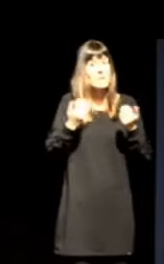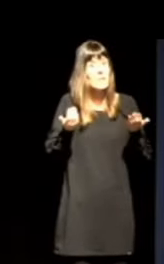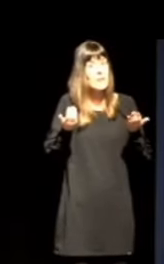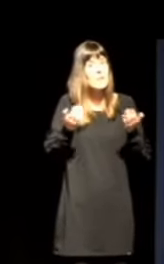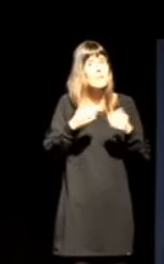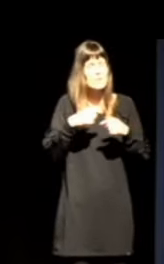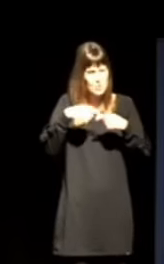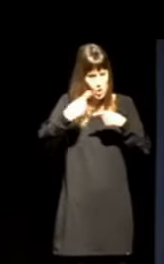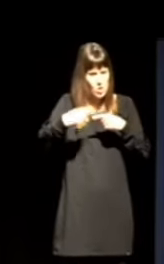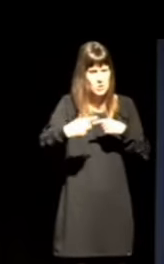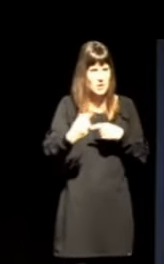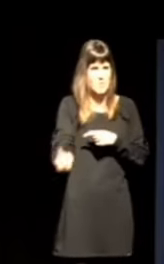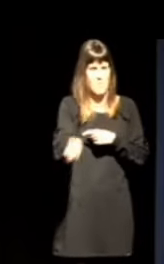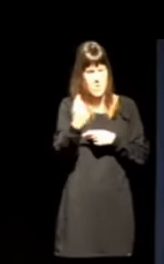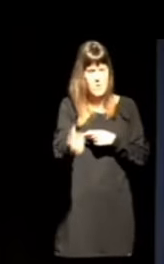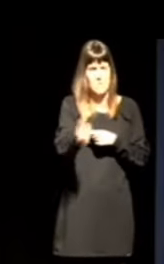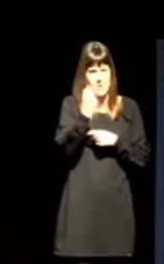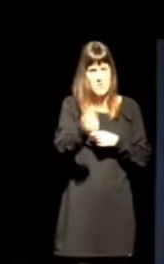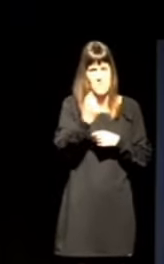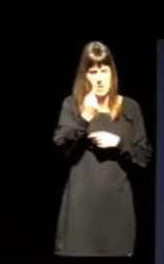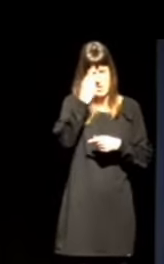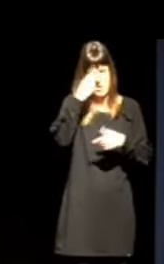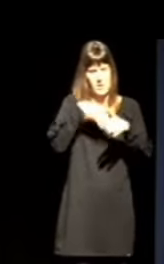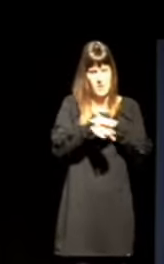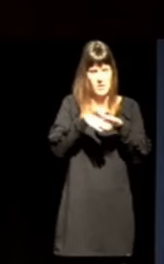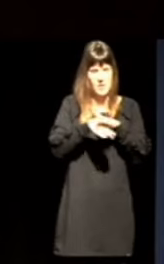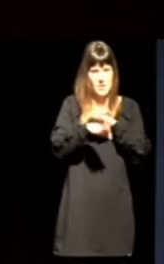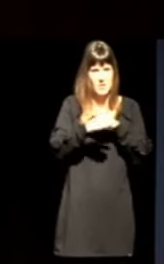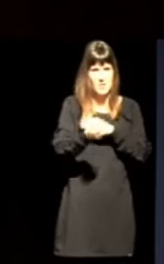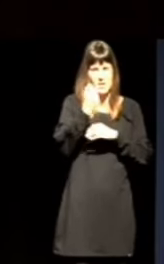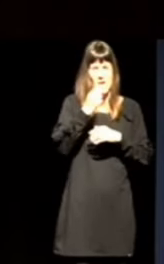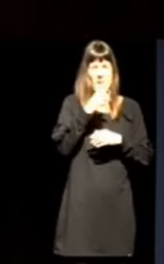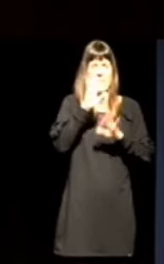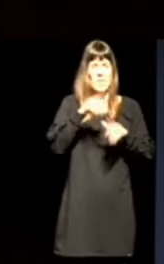día y otro día y otro día, ay, me duele aquí, hoy